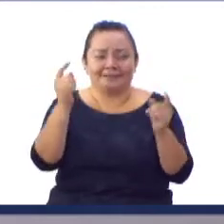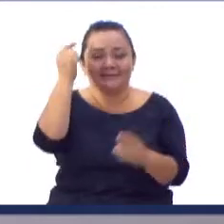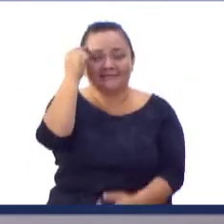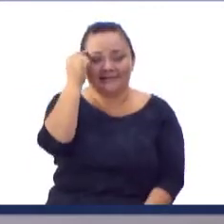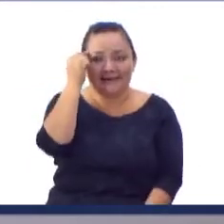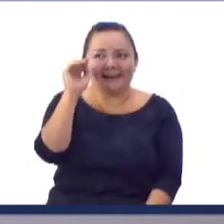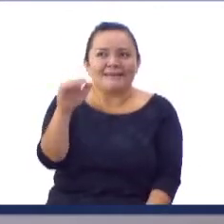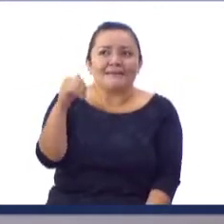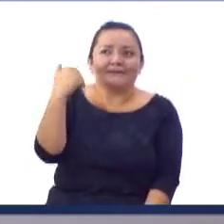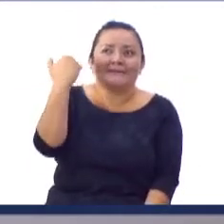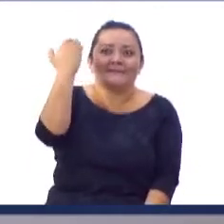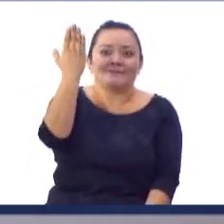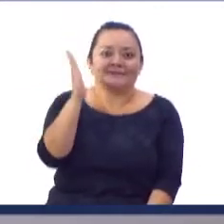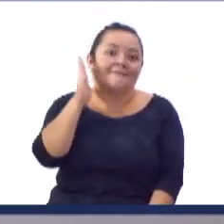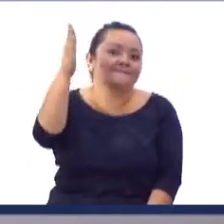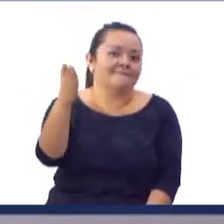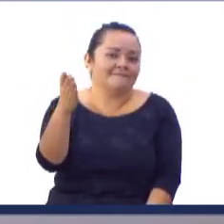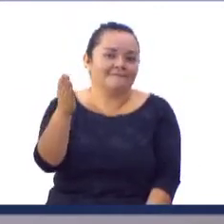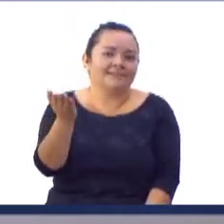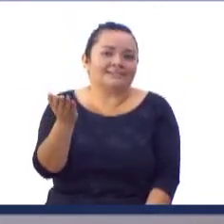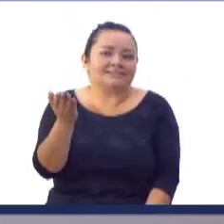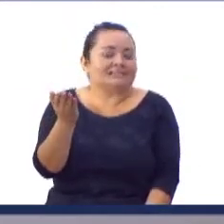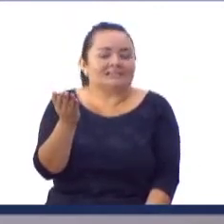lo que va a pasar